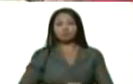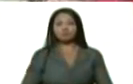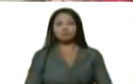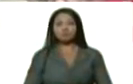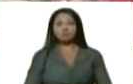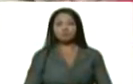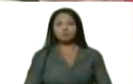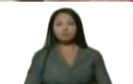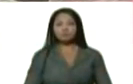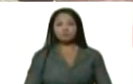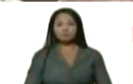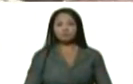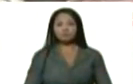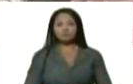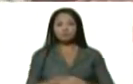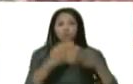Venezuela,